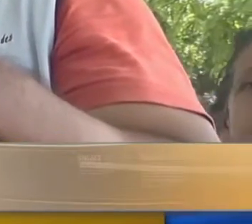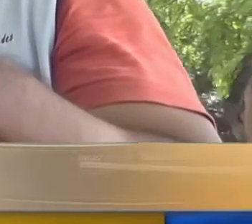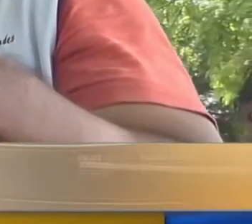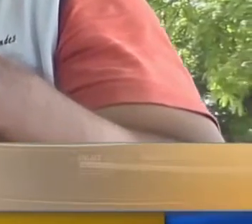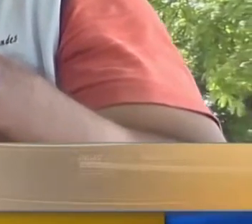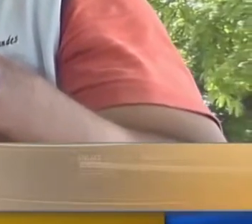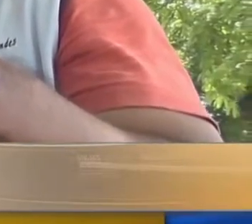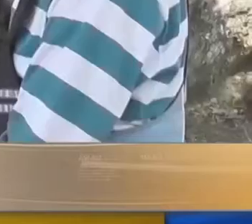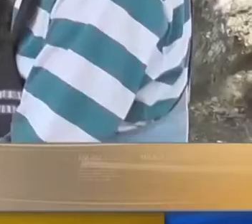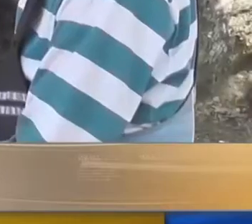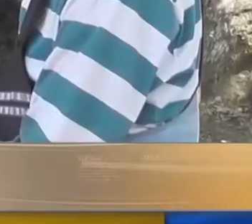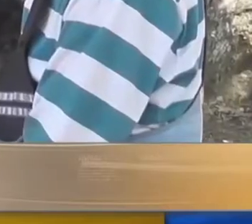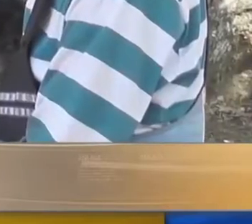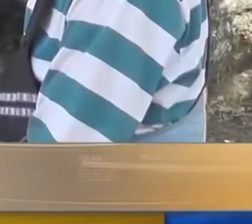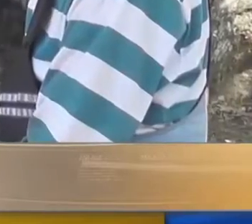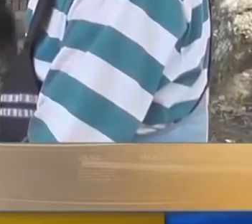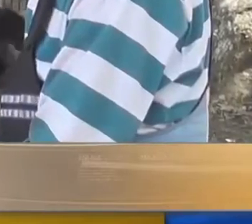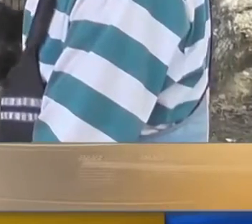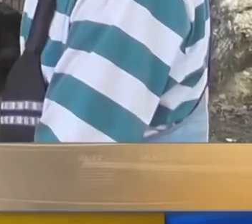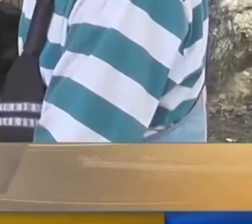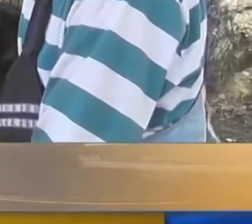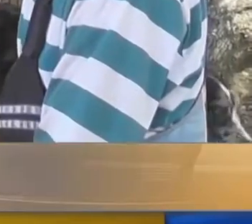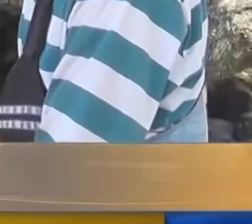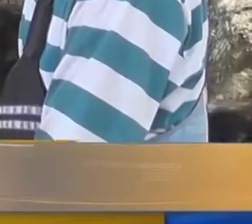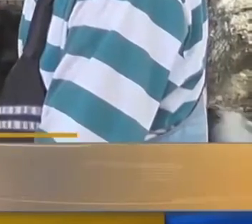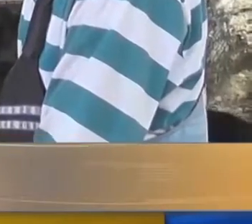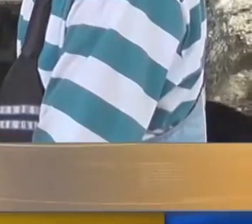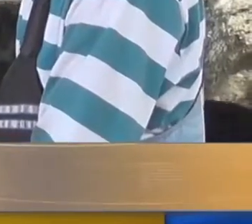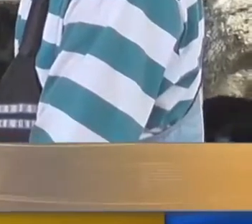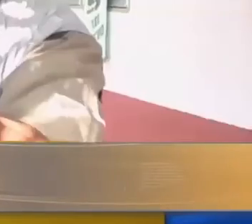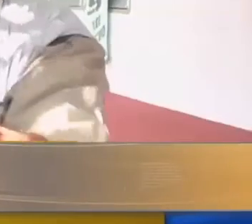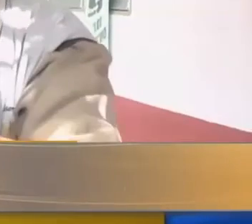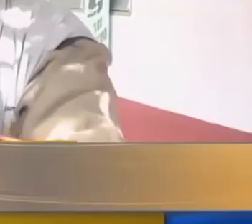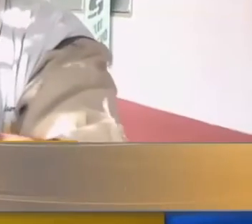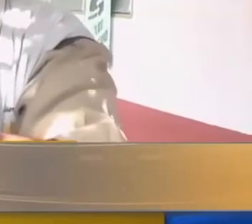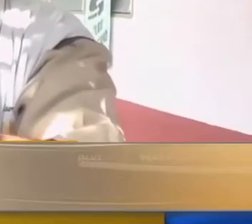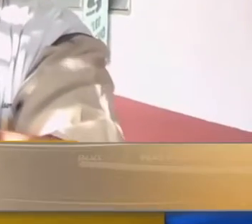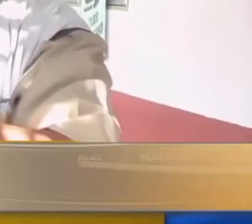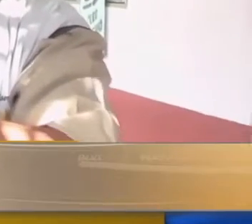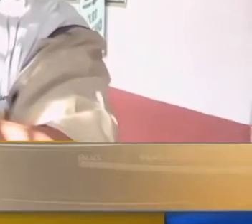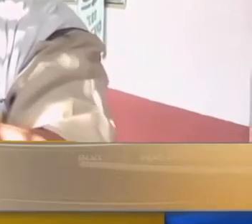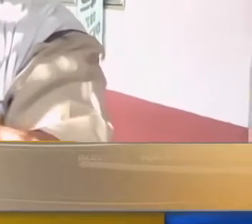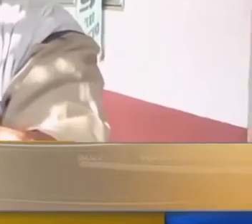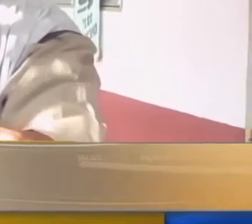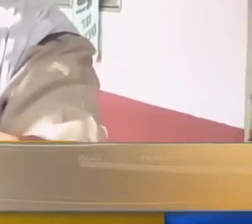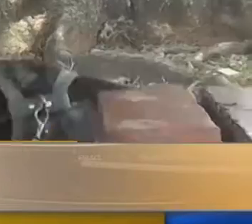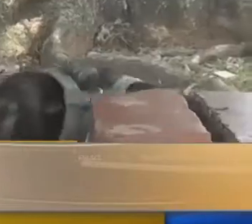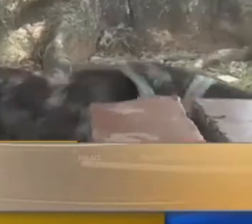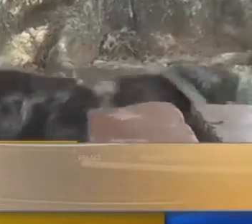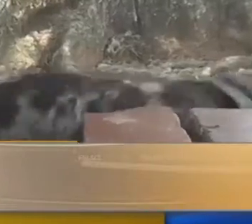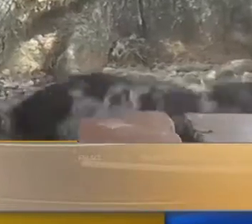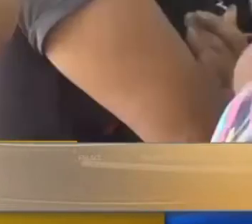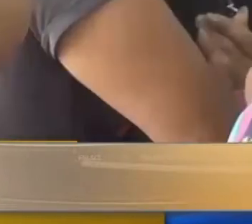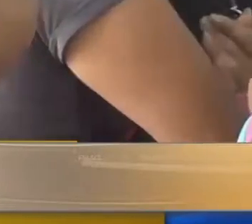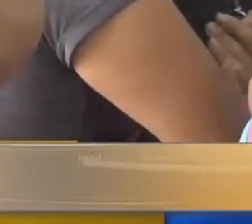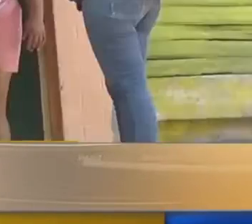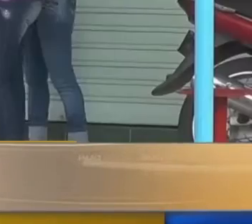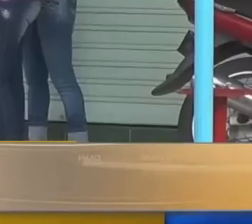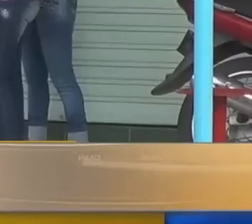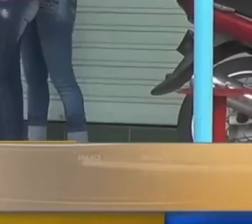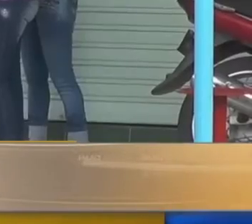independientes de Barranca Bermeja realizarán este fin de semana la segunda jornada de protección animal en la Comuna 5. Los servicios se ofrecerán de manera gratuita